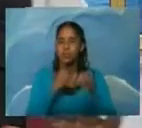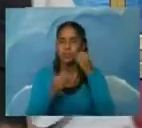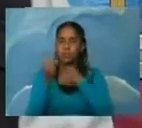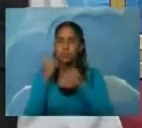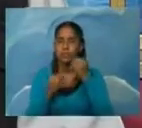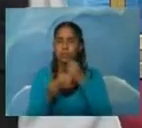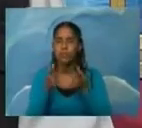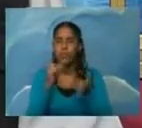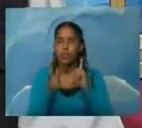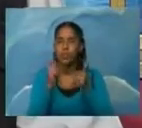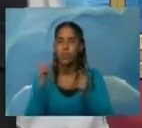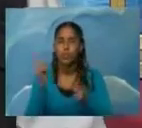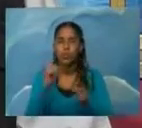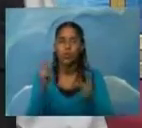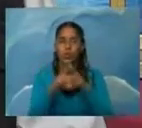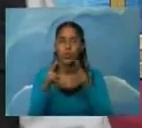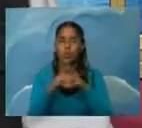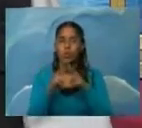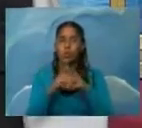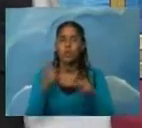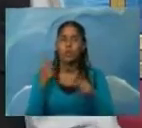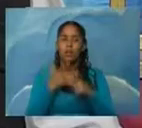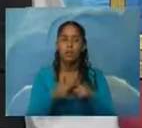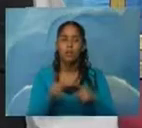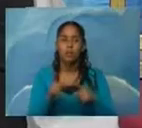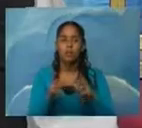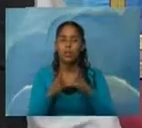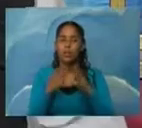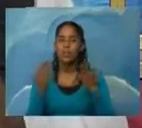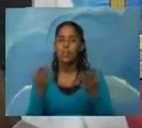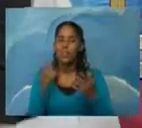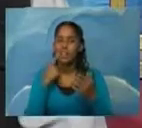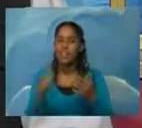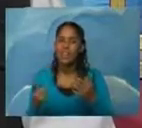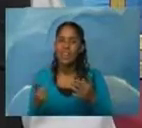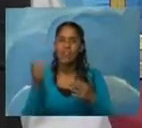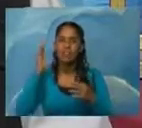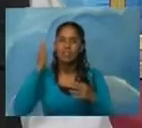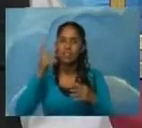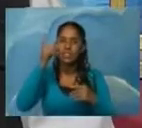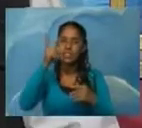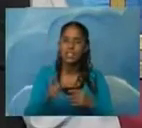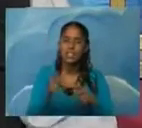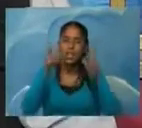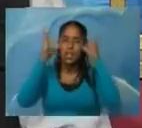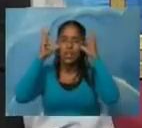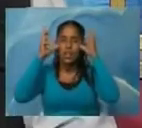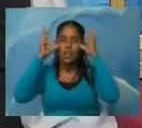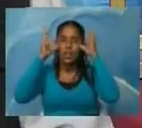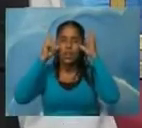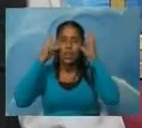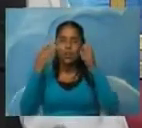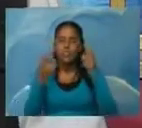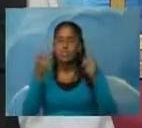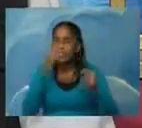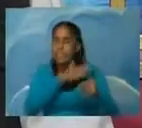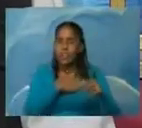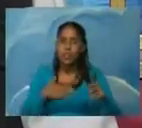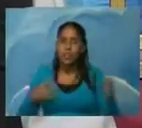algunos no conocemos nosotros, pero qué insensatez se ha escuchado, y quiero